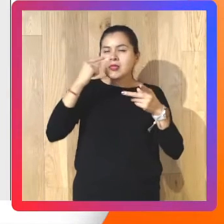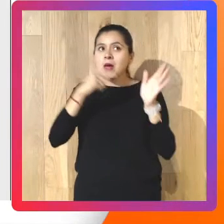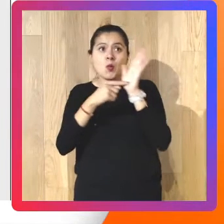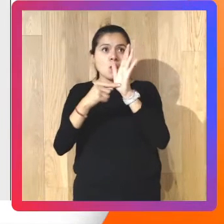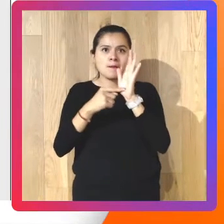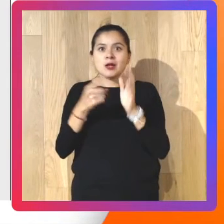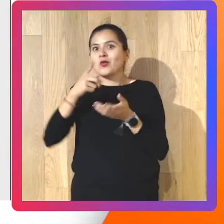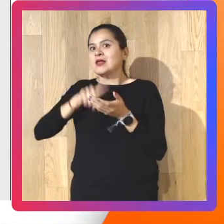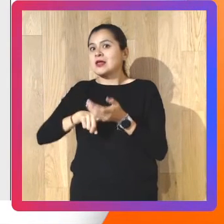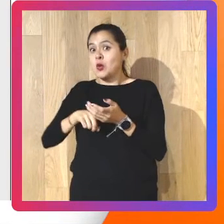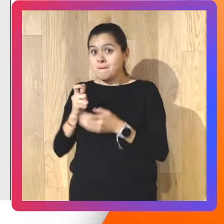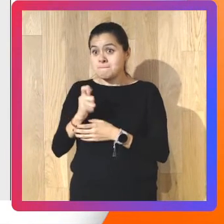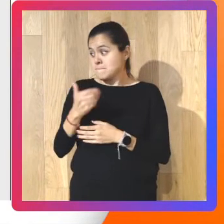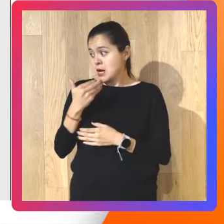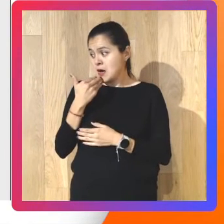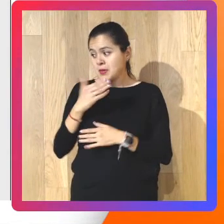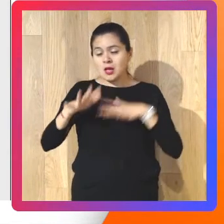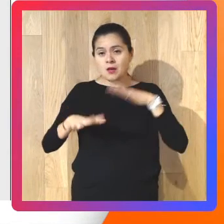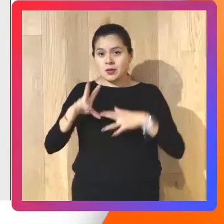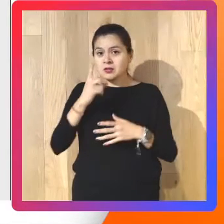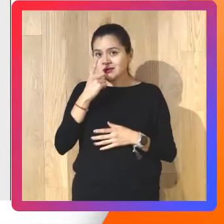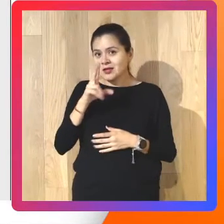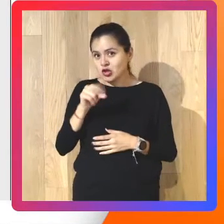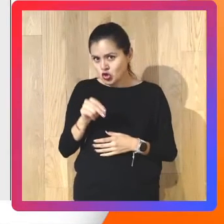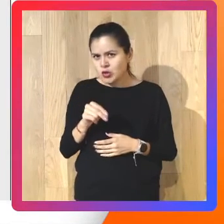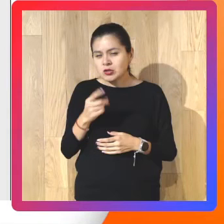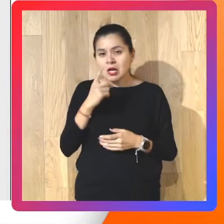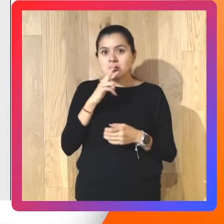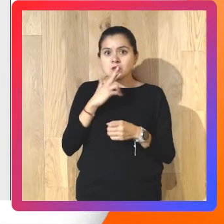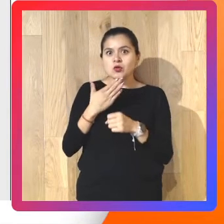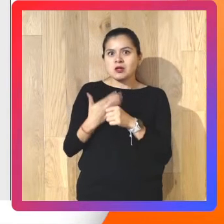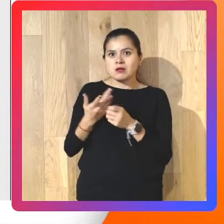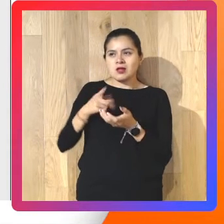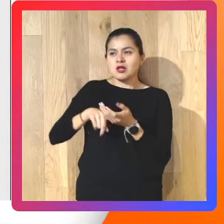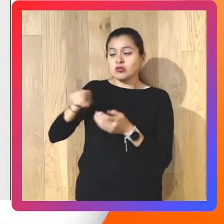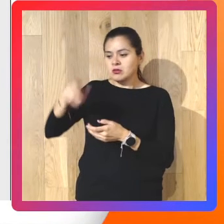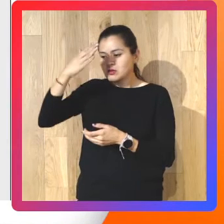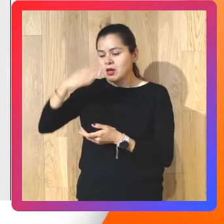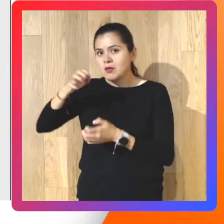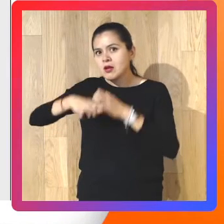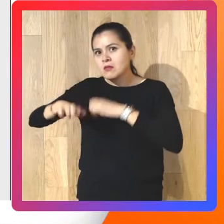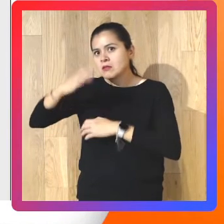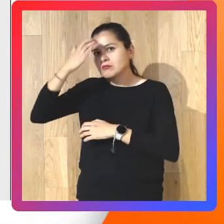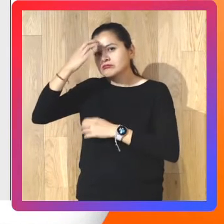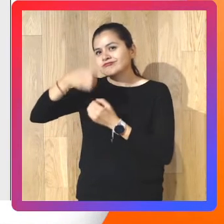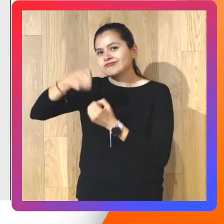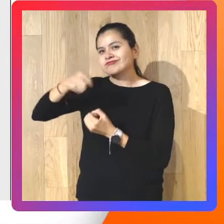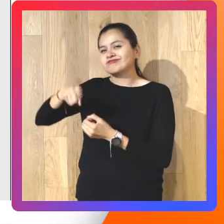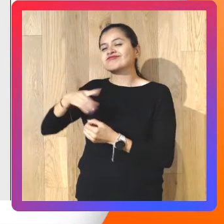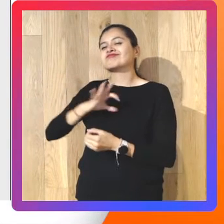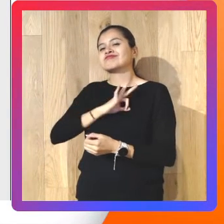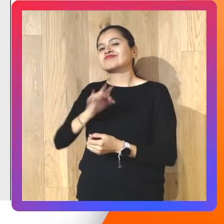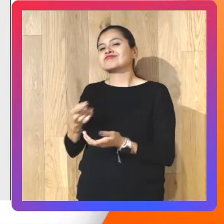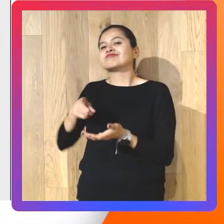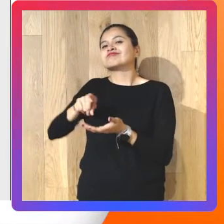pagan bien, ¿no? Esto hay que incluirlo en la reputación social, y también ayudar a generar información relevante para la toma